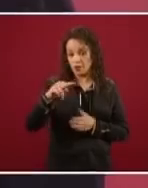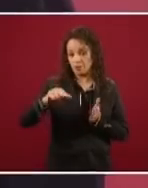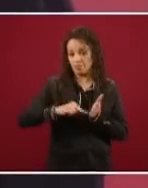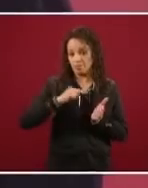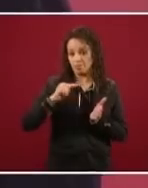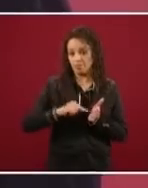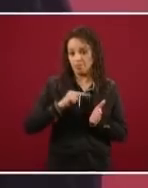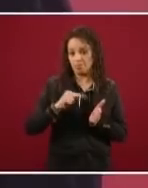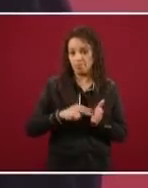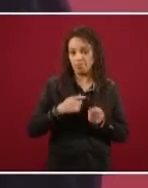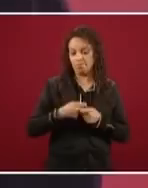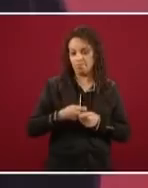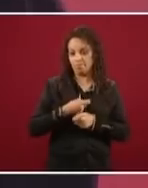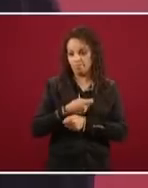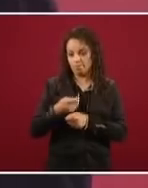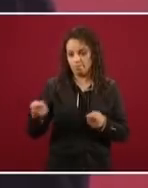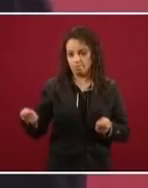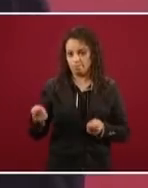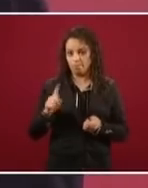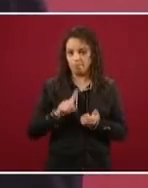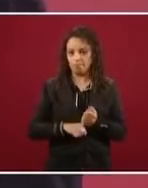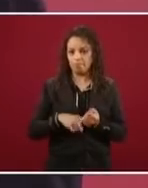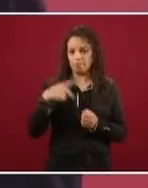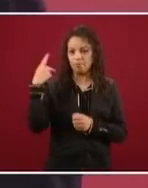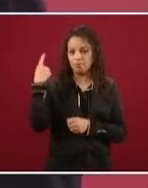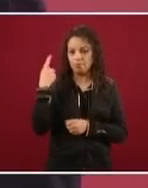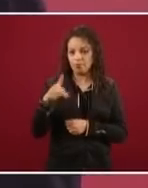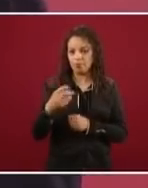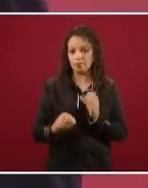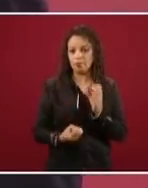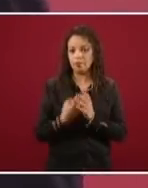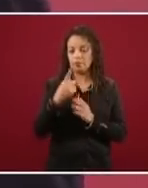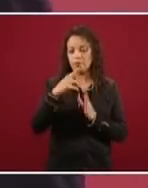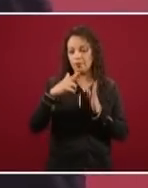entregaron a partir de la reforma energética